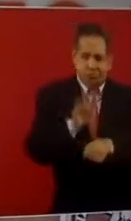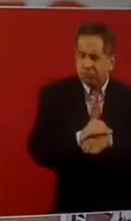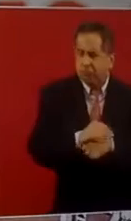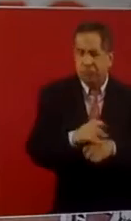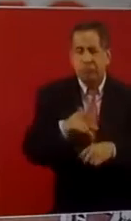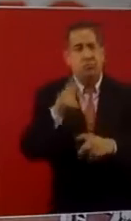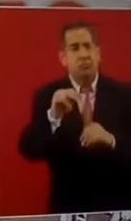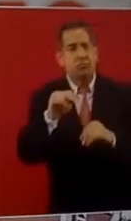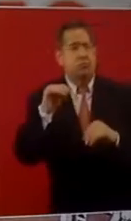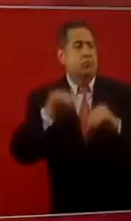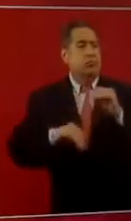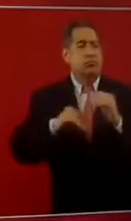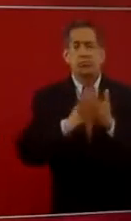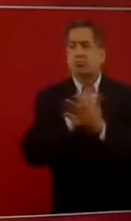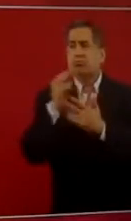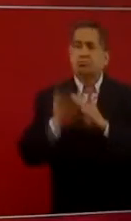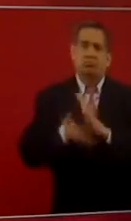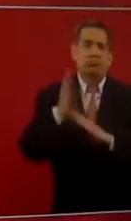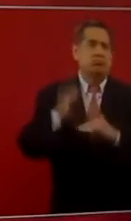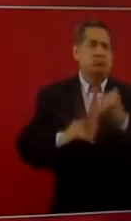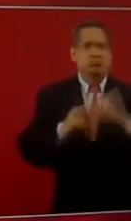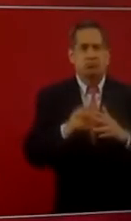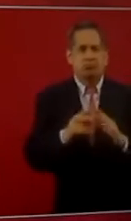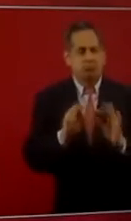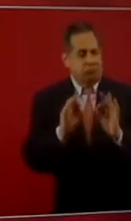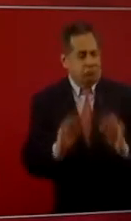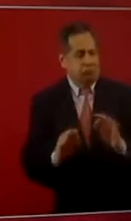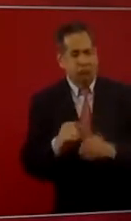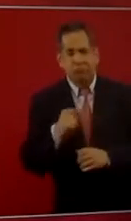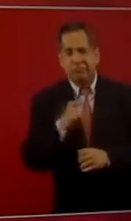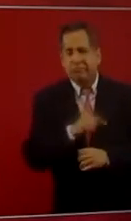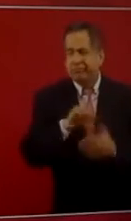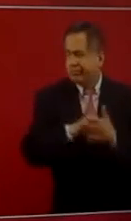respecto de los